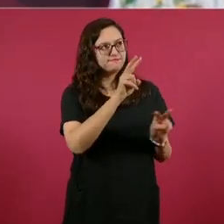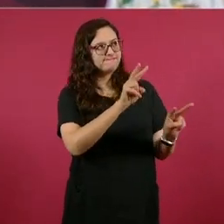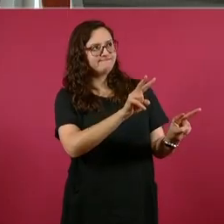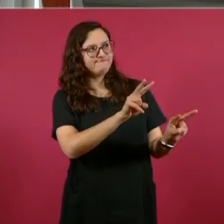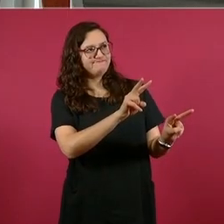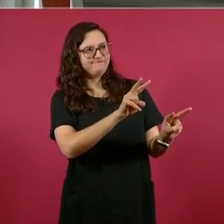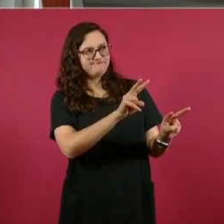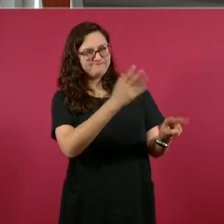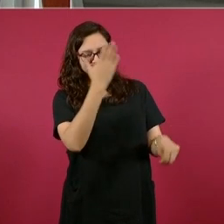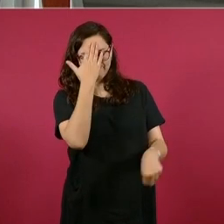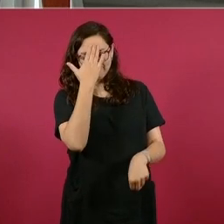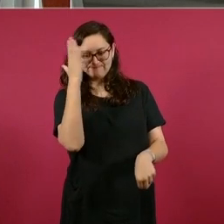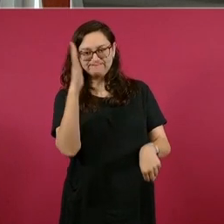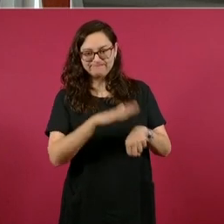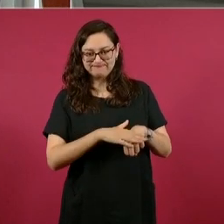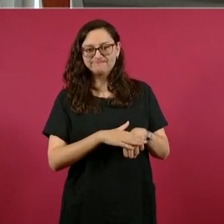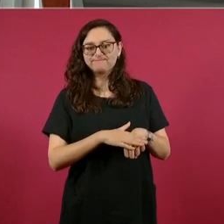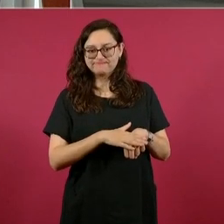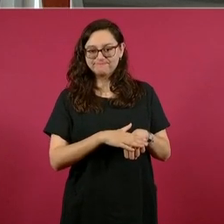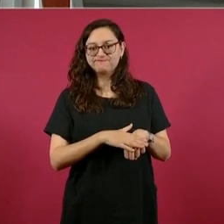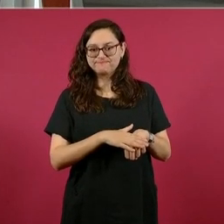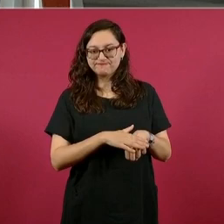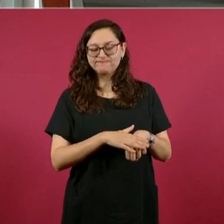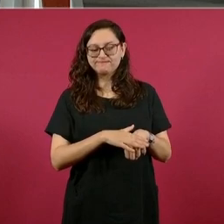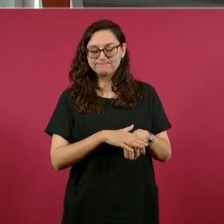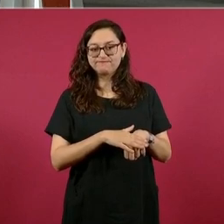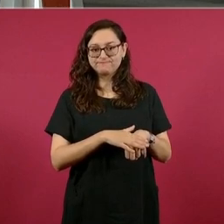que es una visión distinta